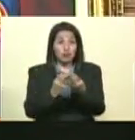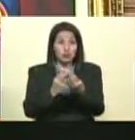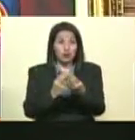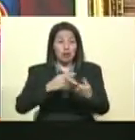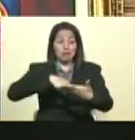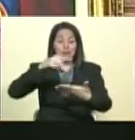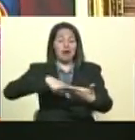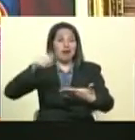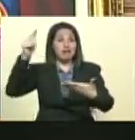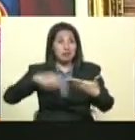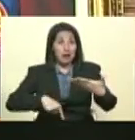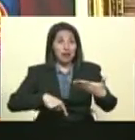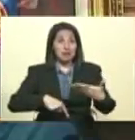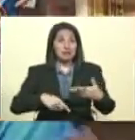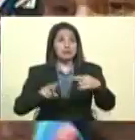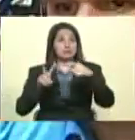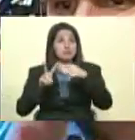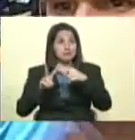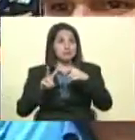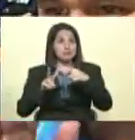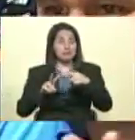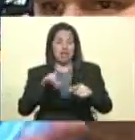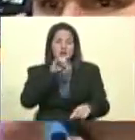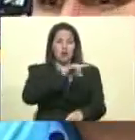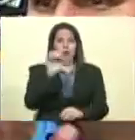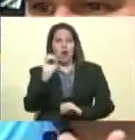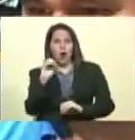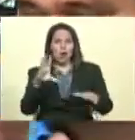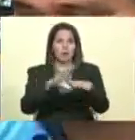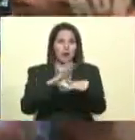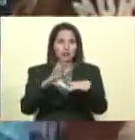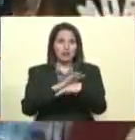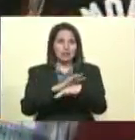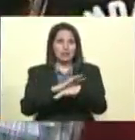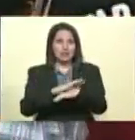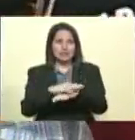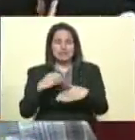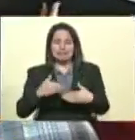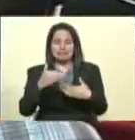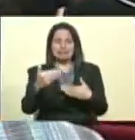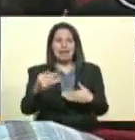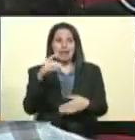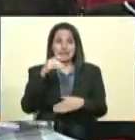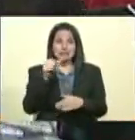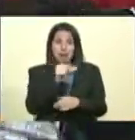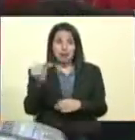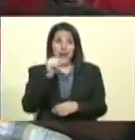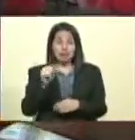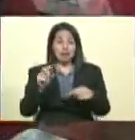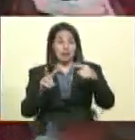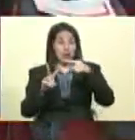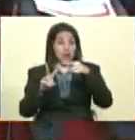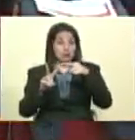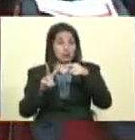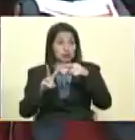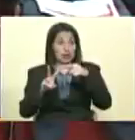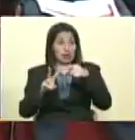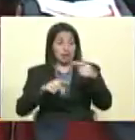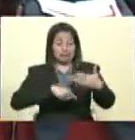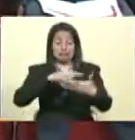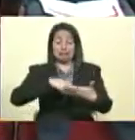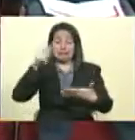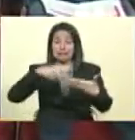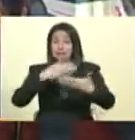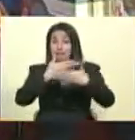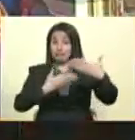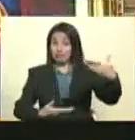a firmar el contrato colectivo. El lunes o el martes, arrancandito la semana, Venezolana de Televisión, tremendo contrato